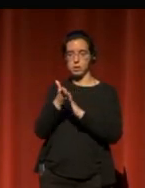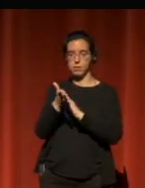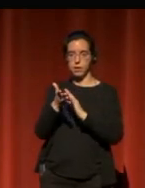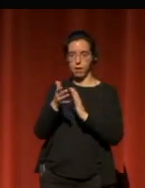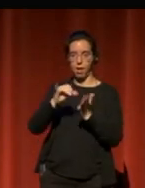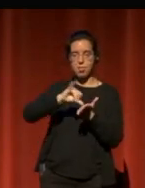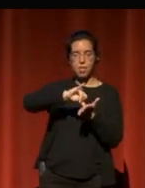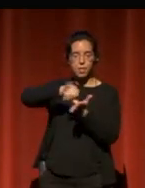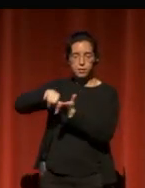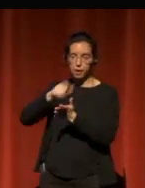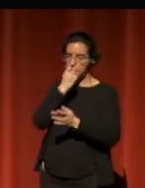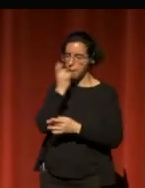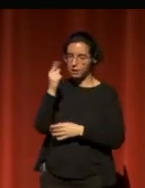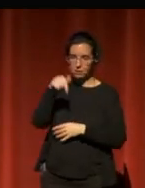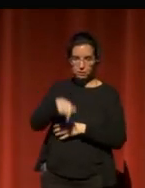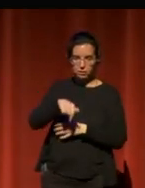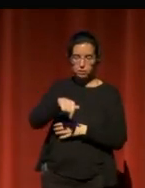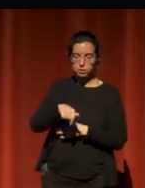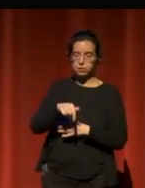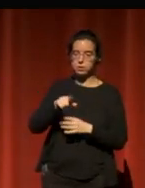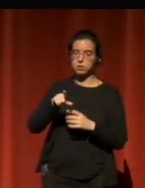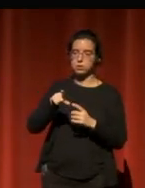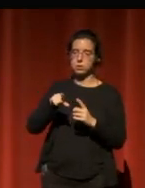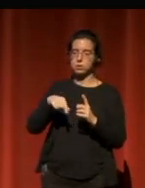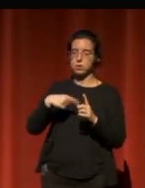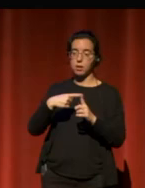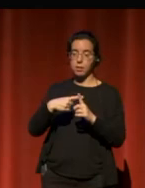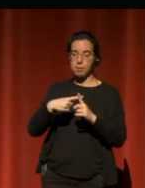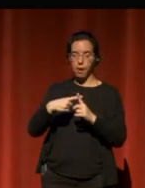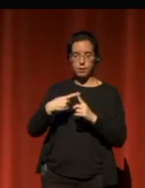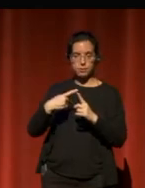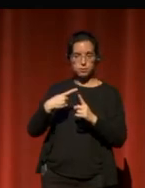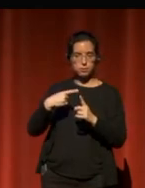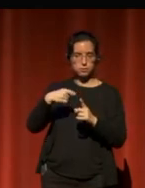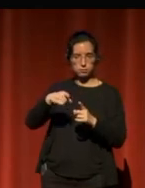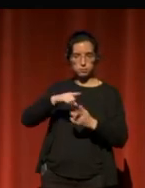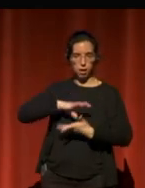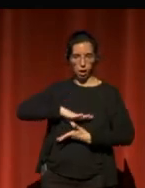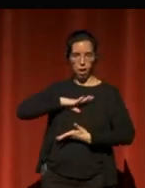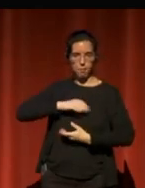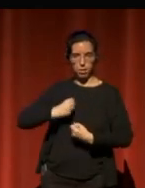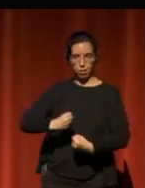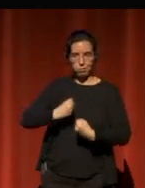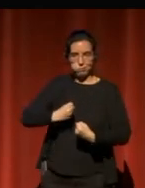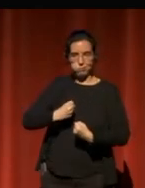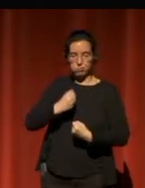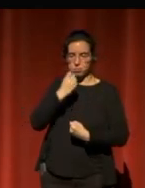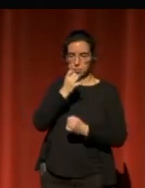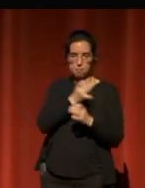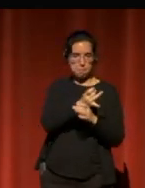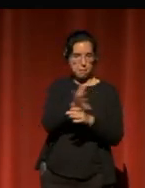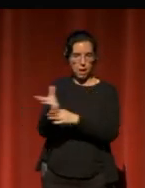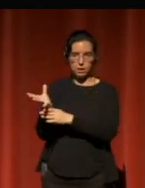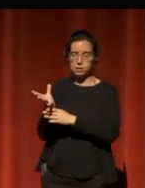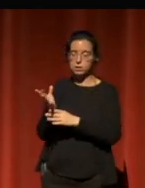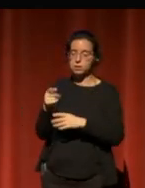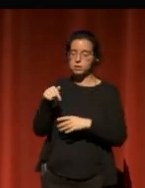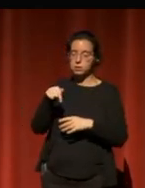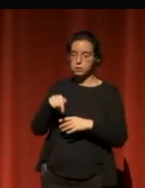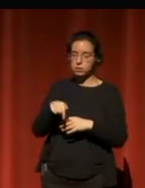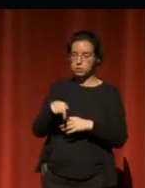descentralizada y con el mayor potencial que sin duda los profesionales y las profesionales que las